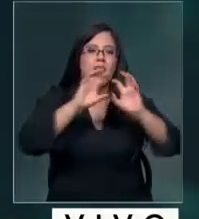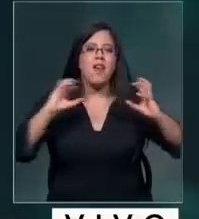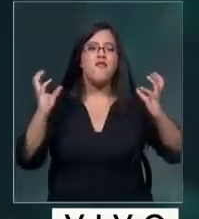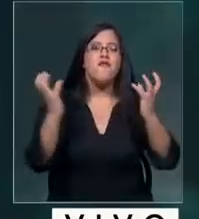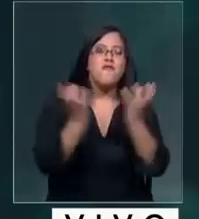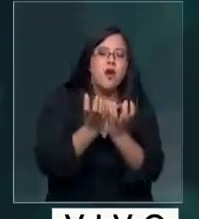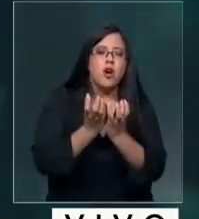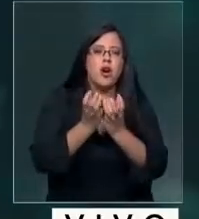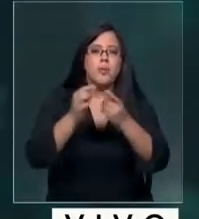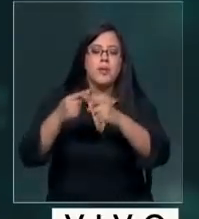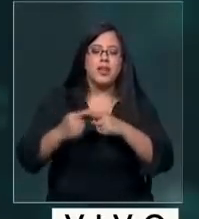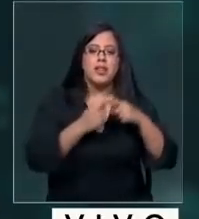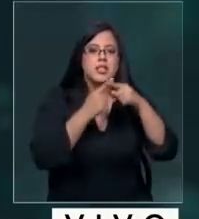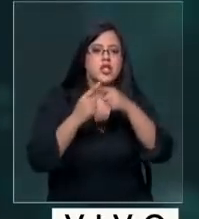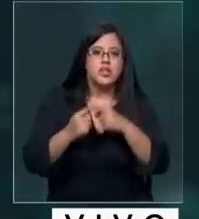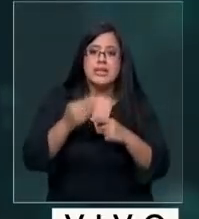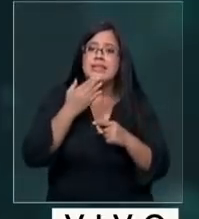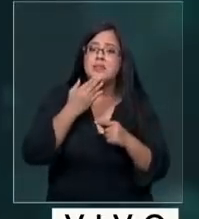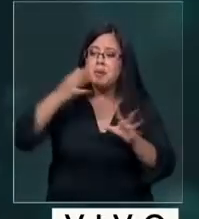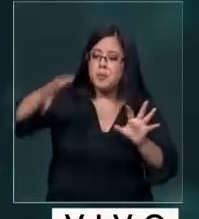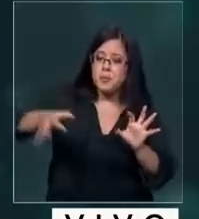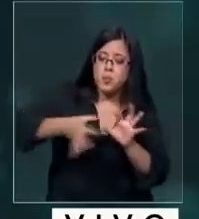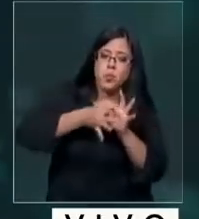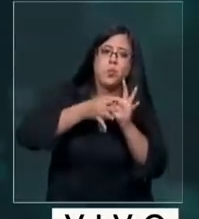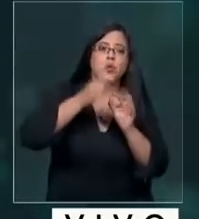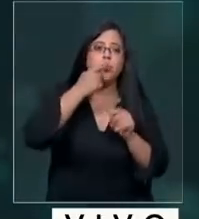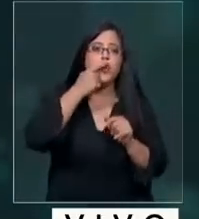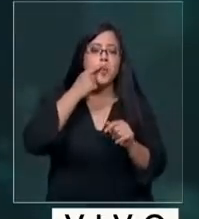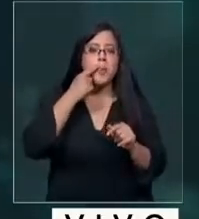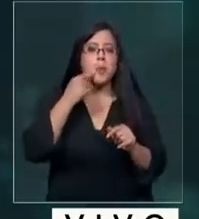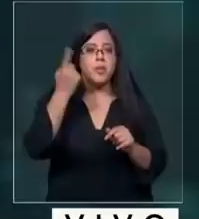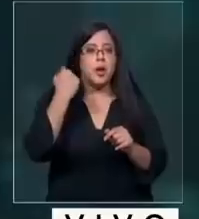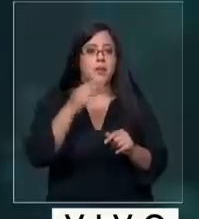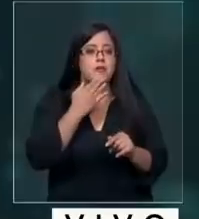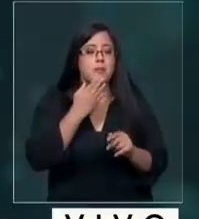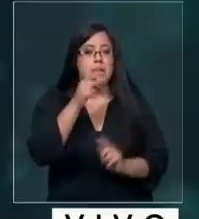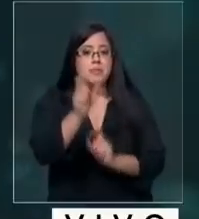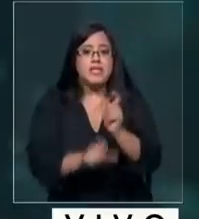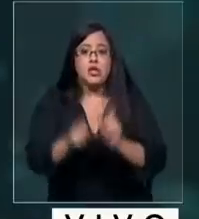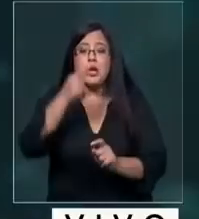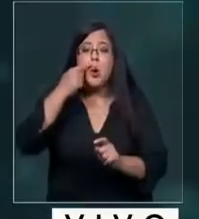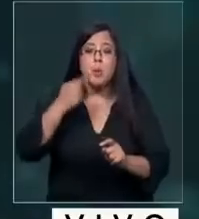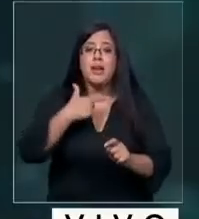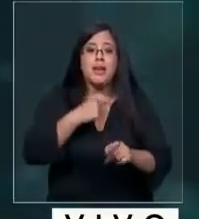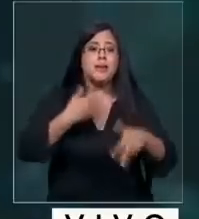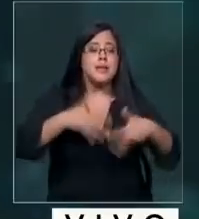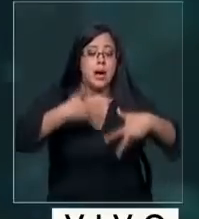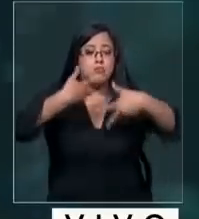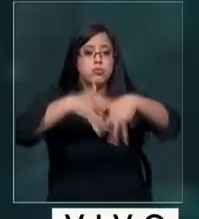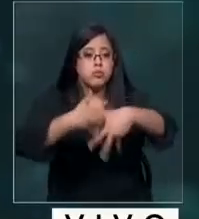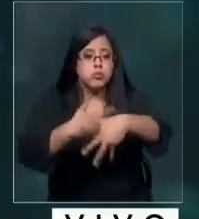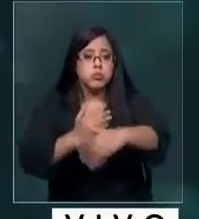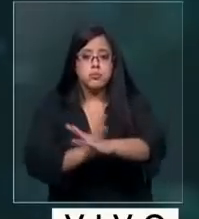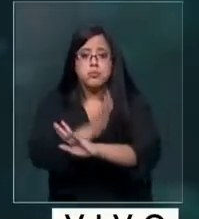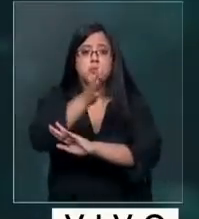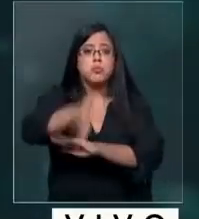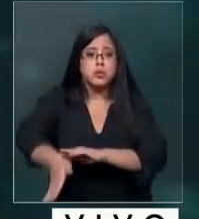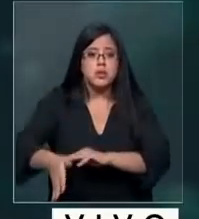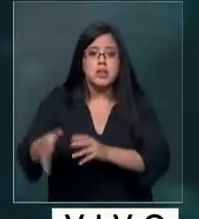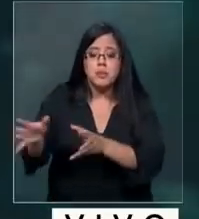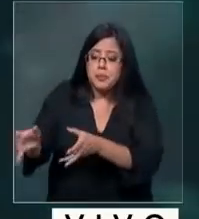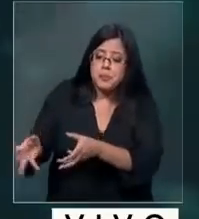ciertamente y en el caso de claro que hombres quieran asistir a la marcha para llevar a sus niños a sus niñas